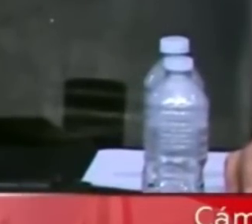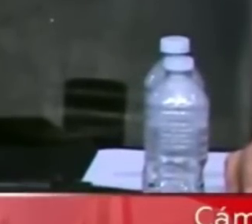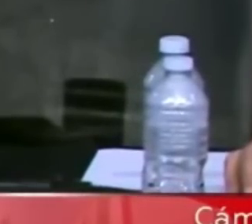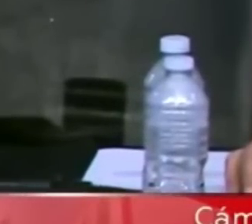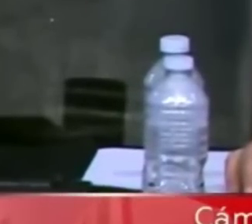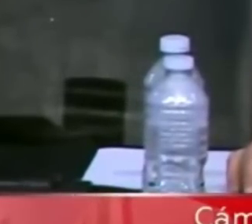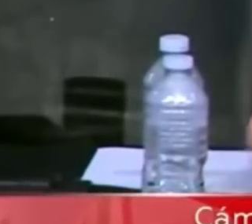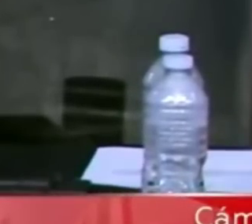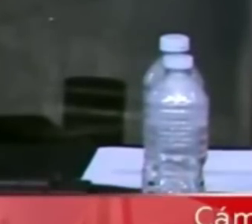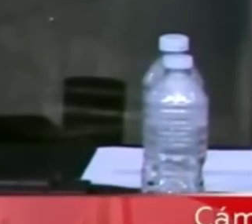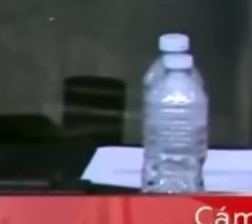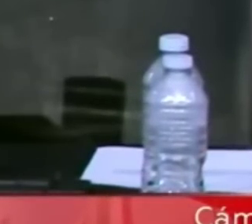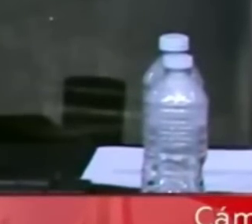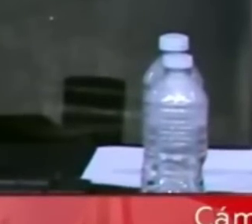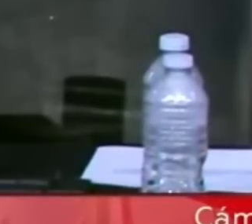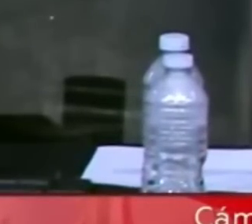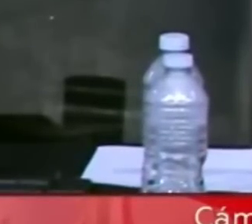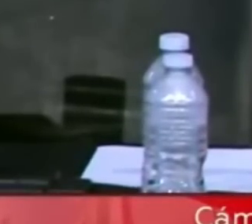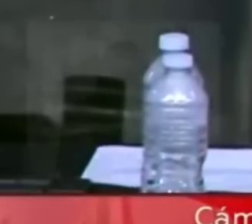hasta por 5 minutos.